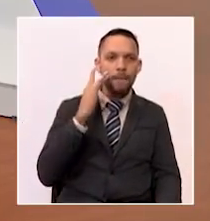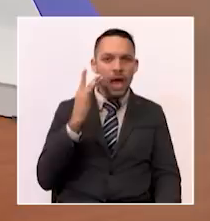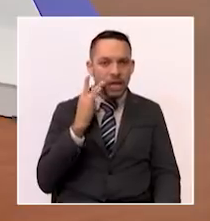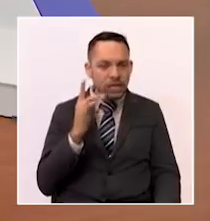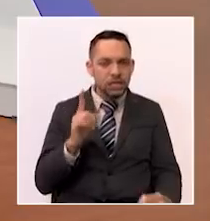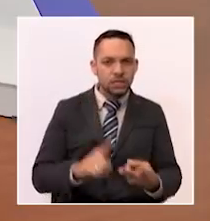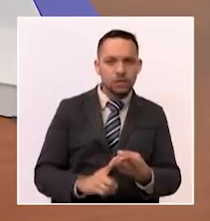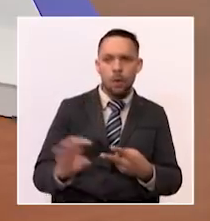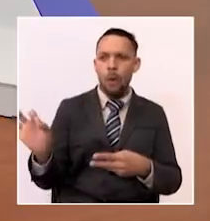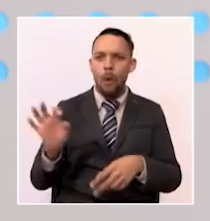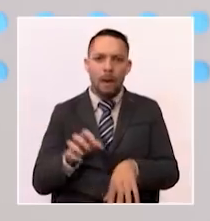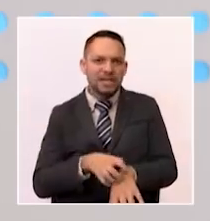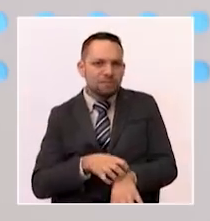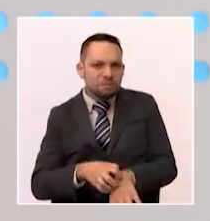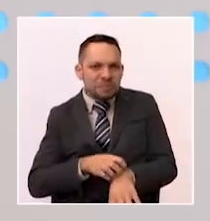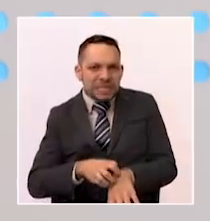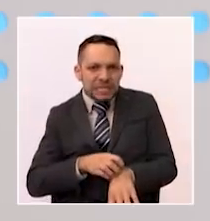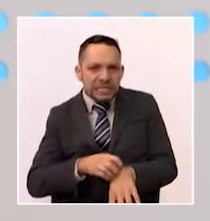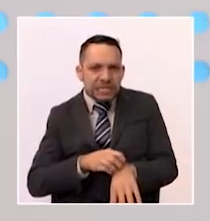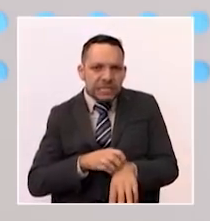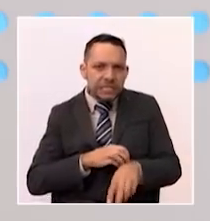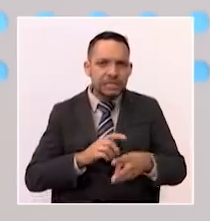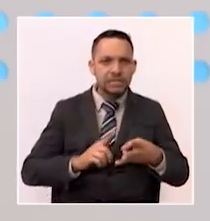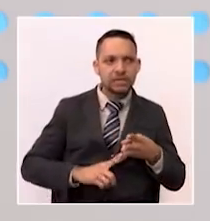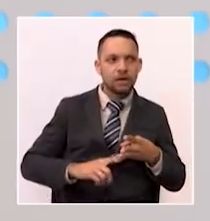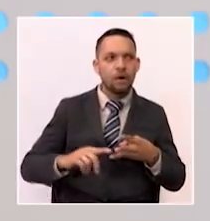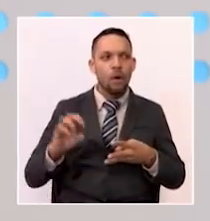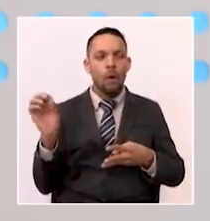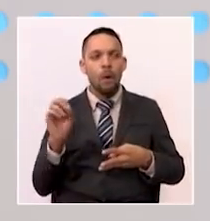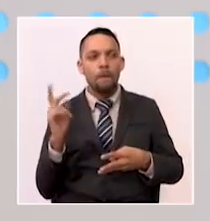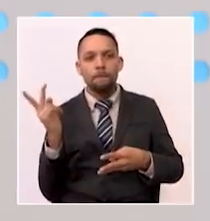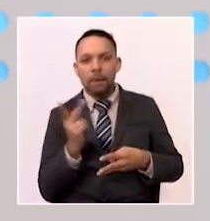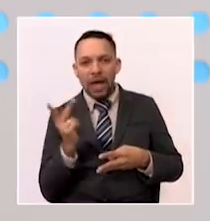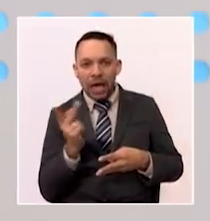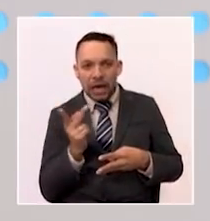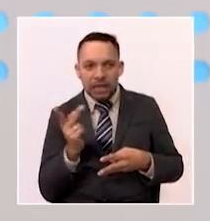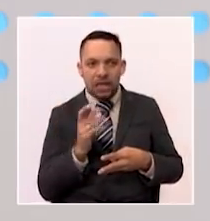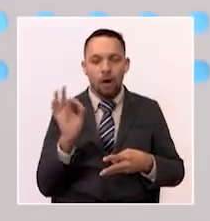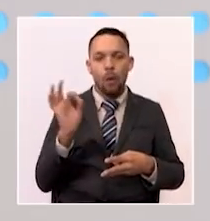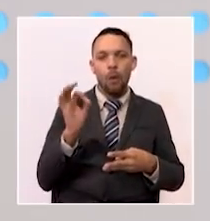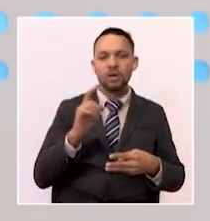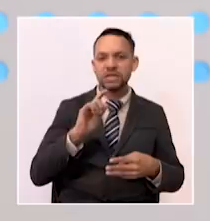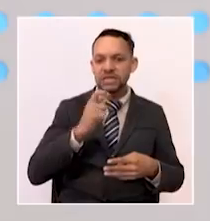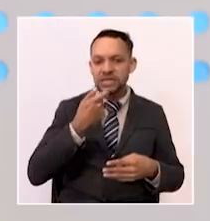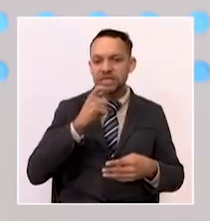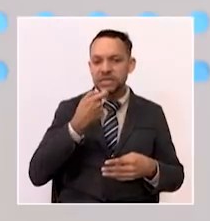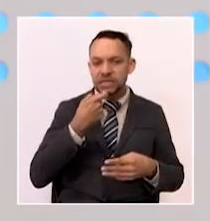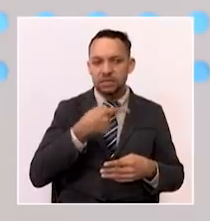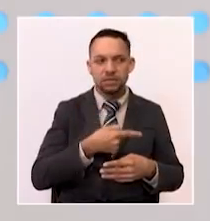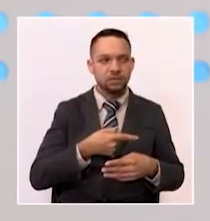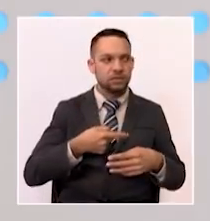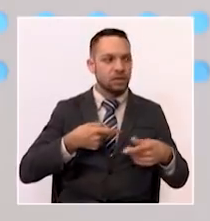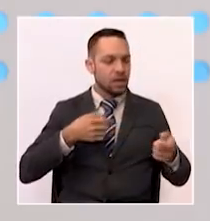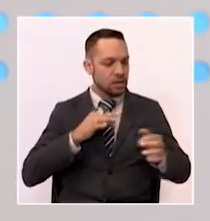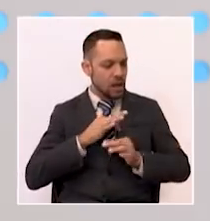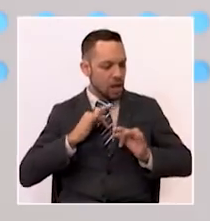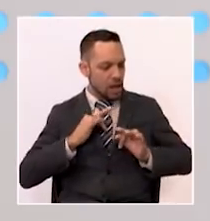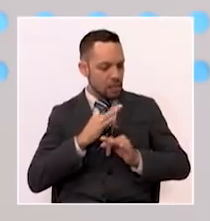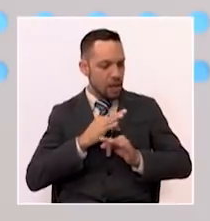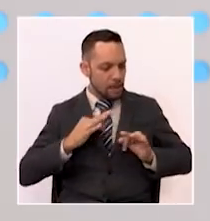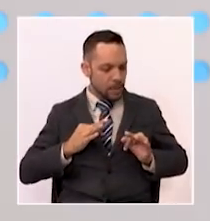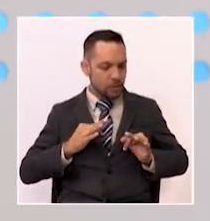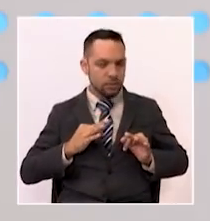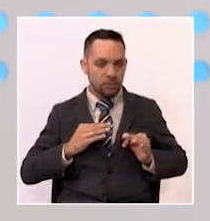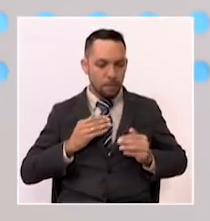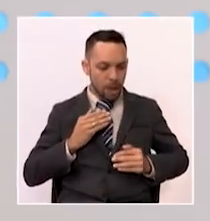que pueden contener un flujo de un color verde, gris, sí, una cantidad de cosas, lo que implica que el tratamiento para cada uno de